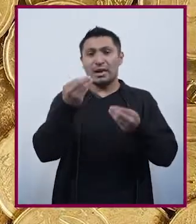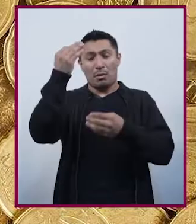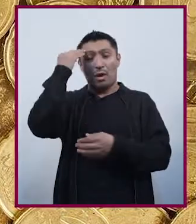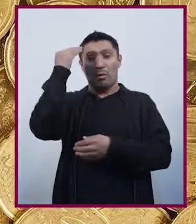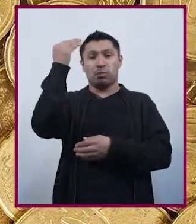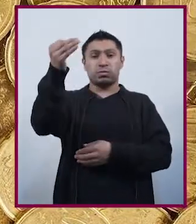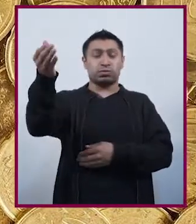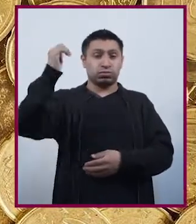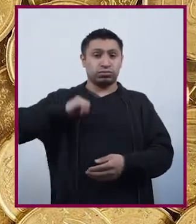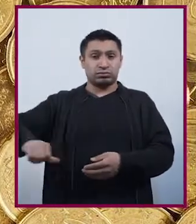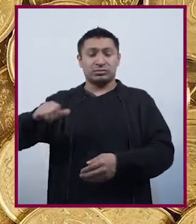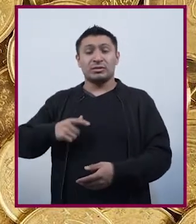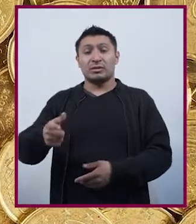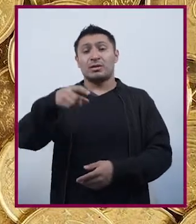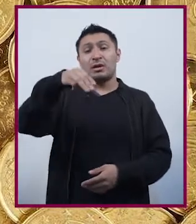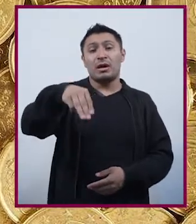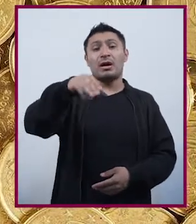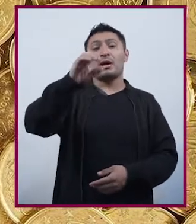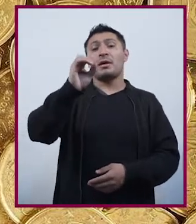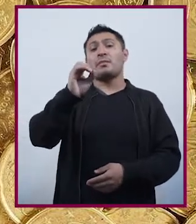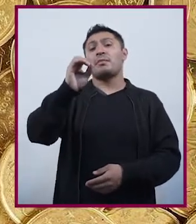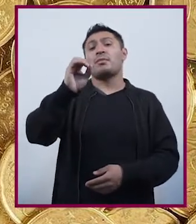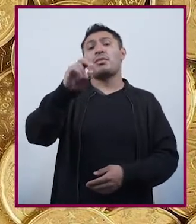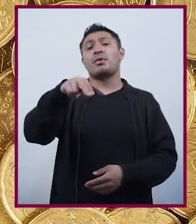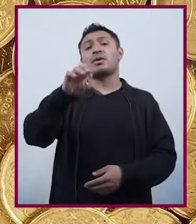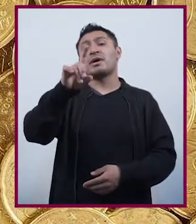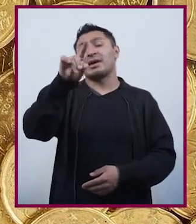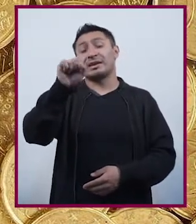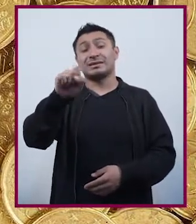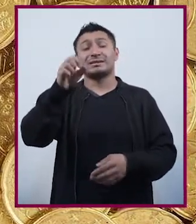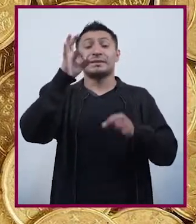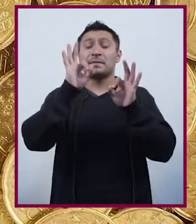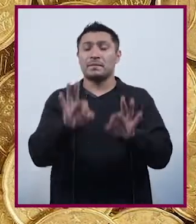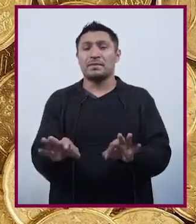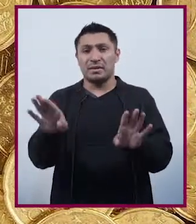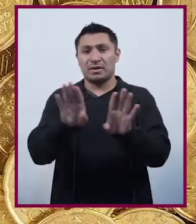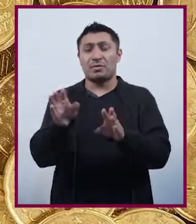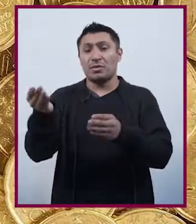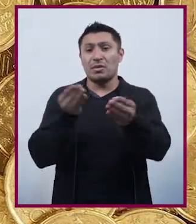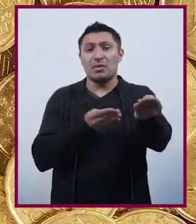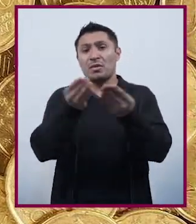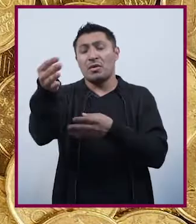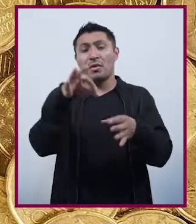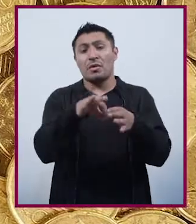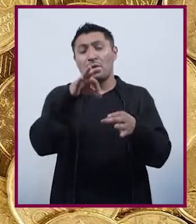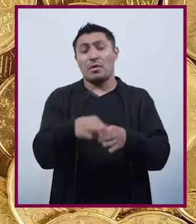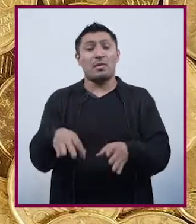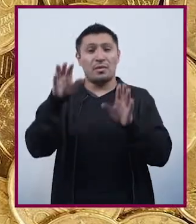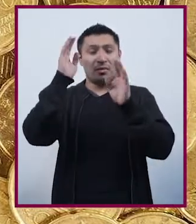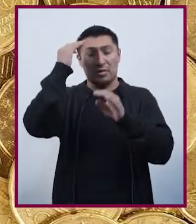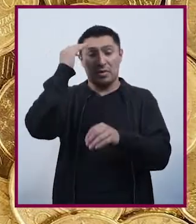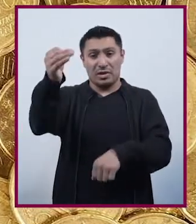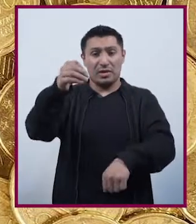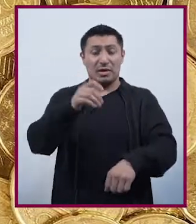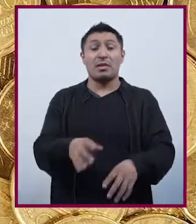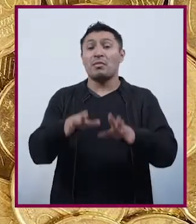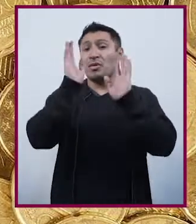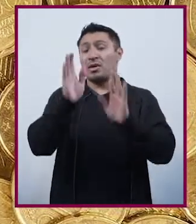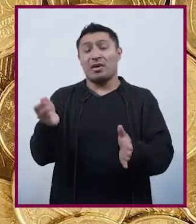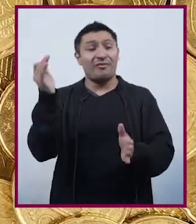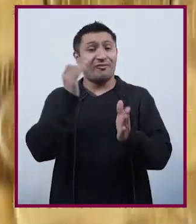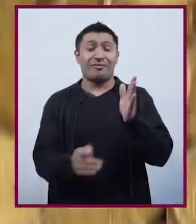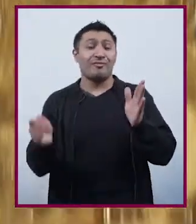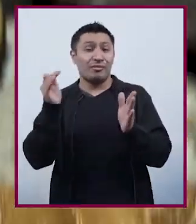que durante mucho tiempo las monedas funcionaron muy bien como medio de intercambio y ahorro, llegó un momento en que esto ya no